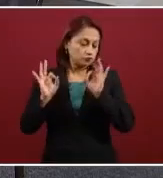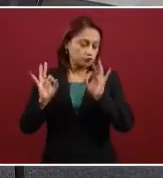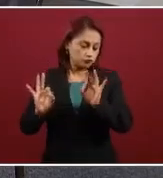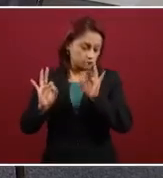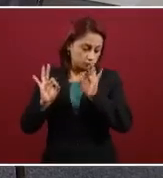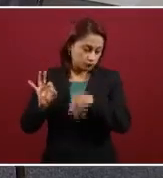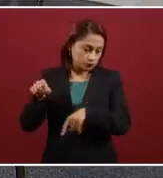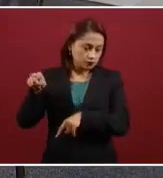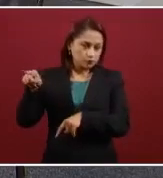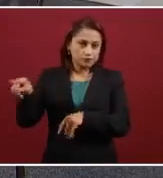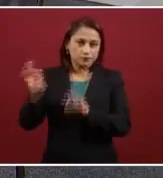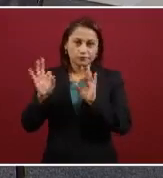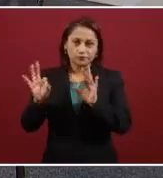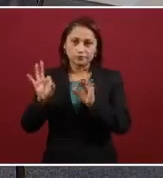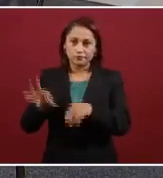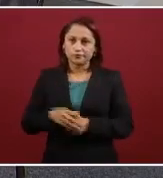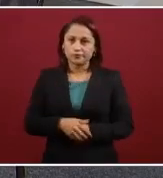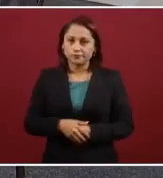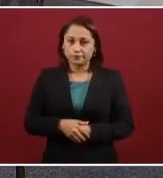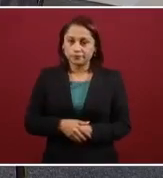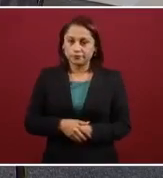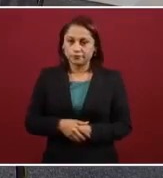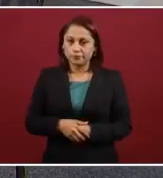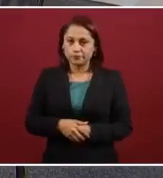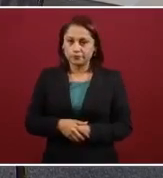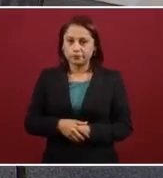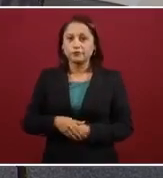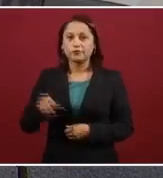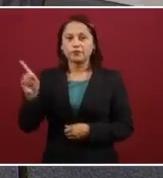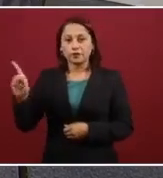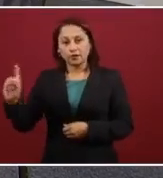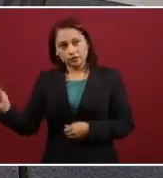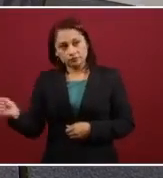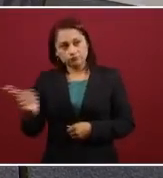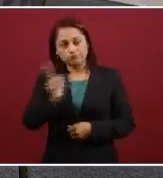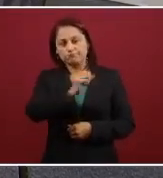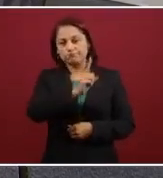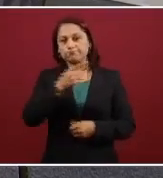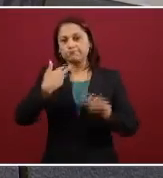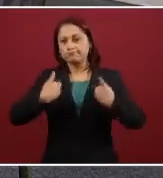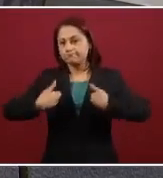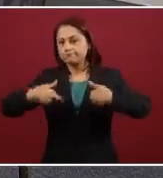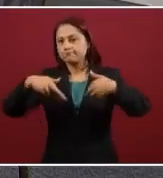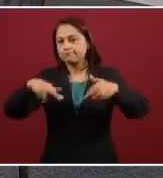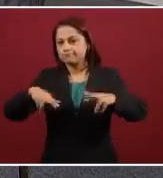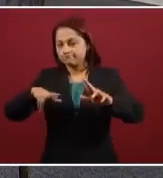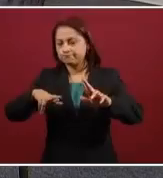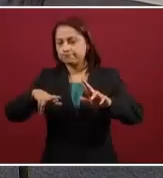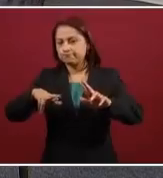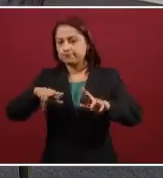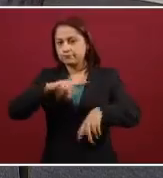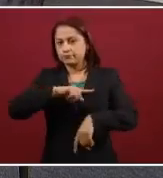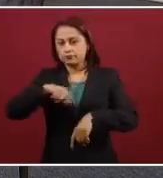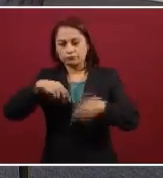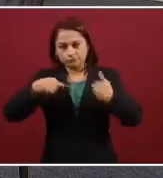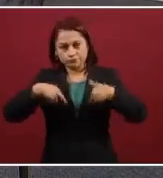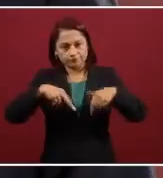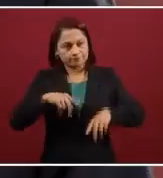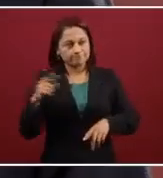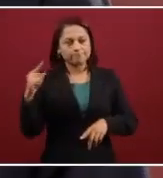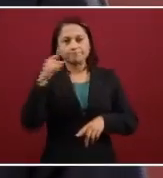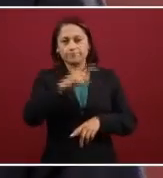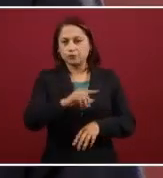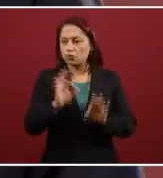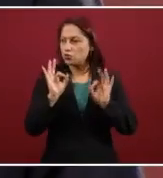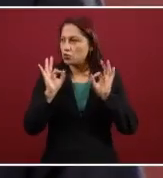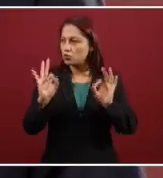muy bien. Nos ha representado con mucha dignidad. Graciela, lo